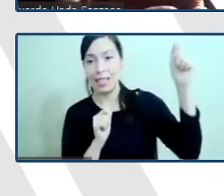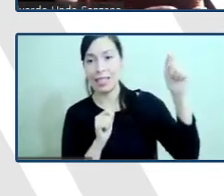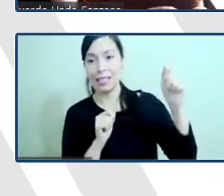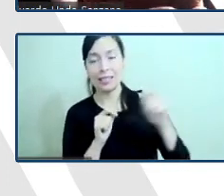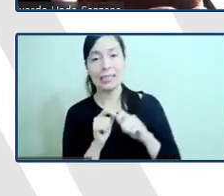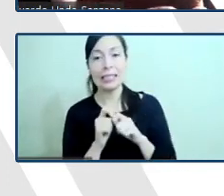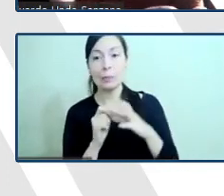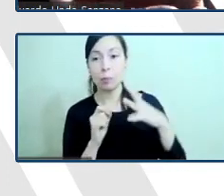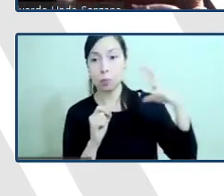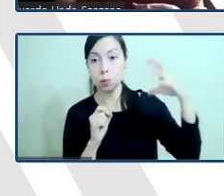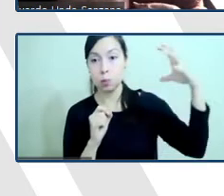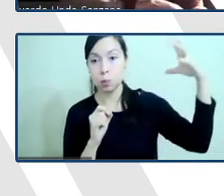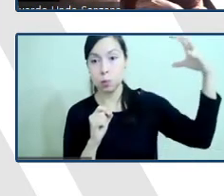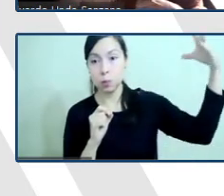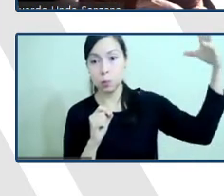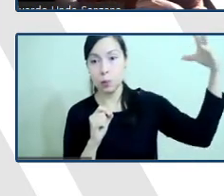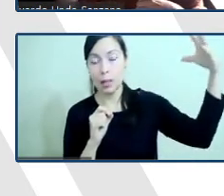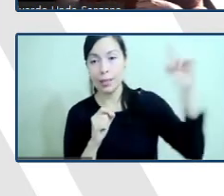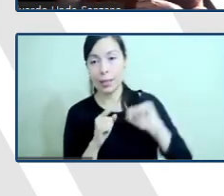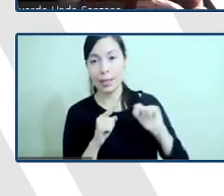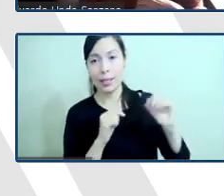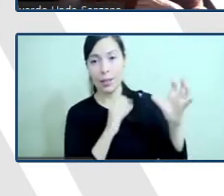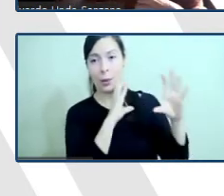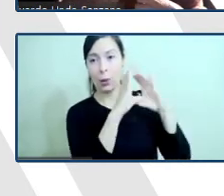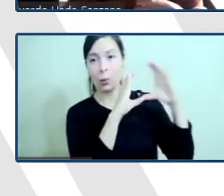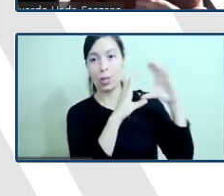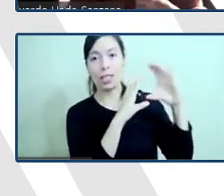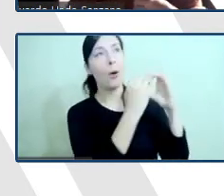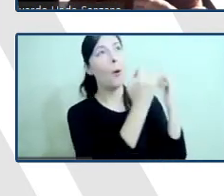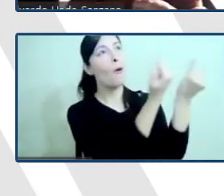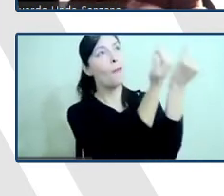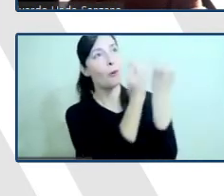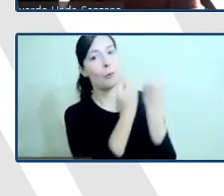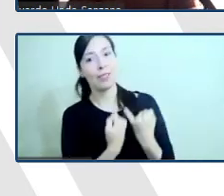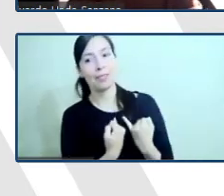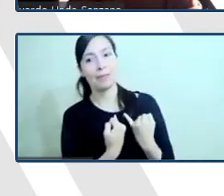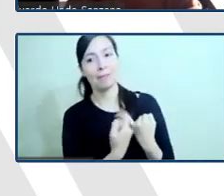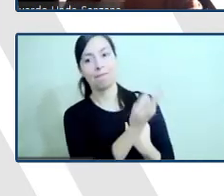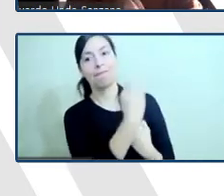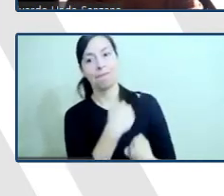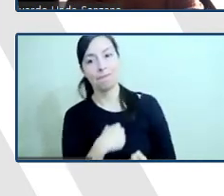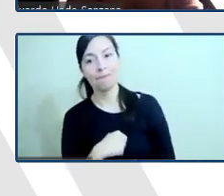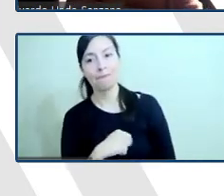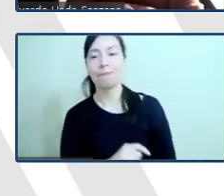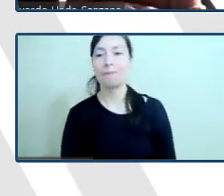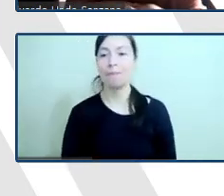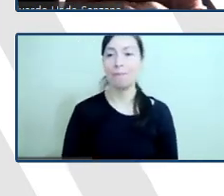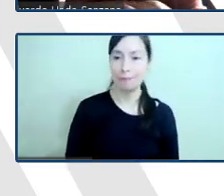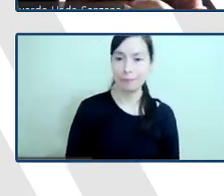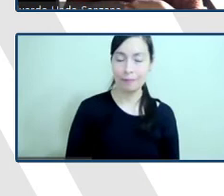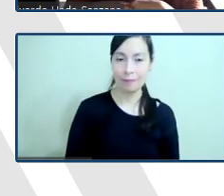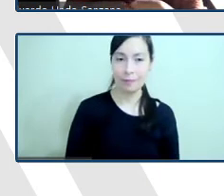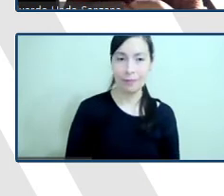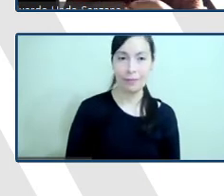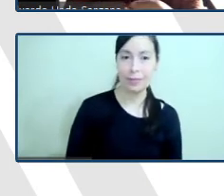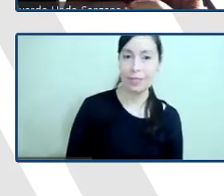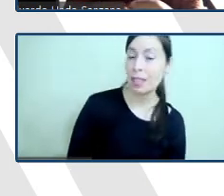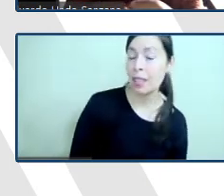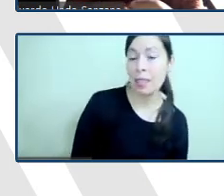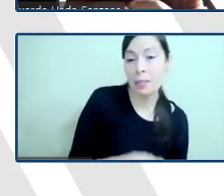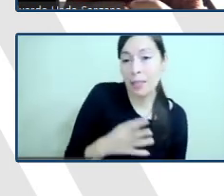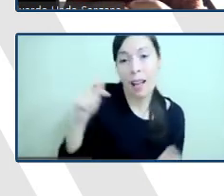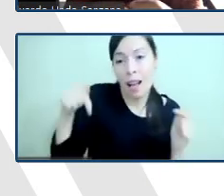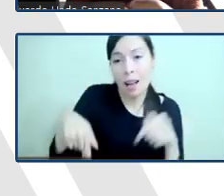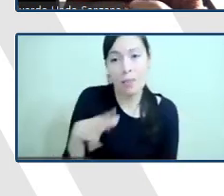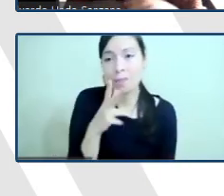señal que este satélite reciba y entonces nos pueda mandar esa información de vuelta. No tendremos tampoco Montezuma hoy en